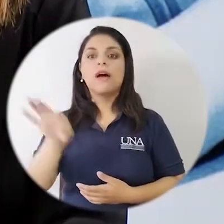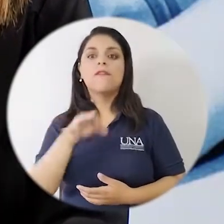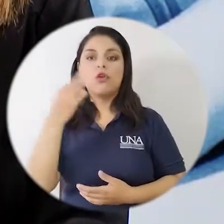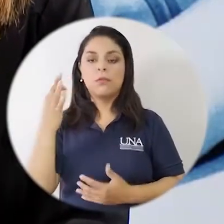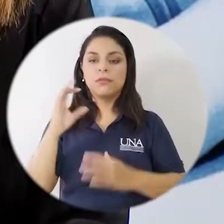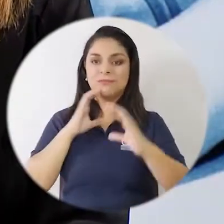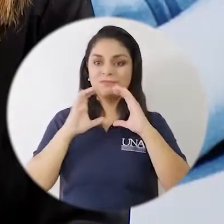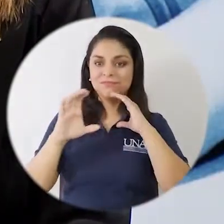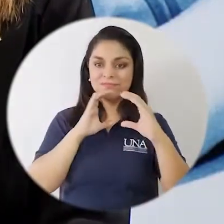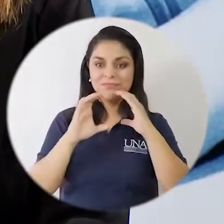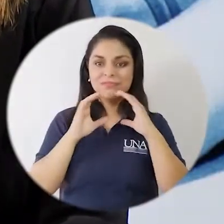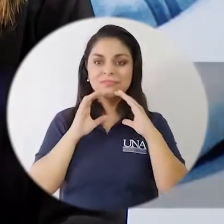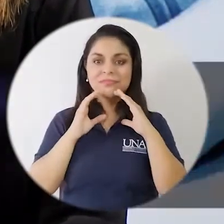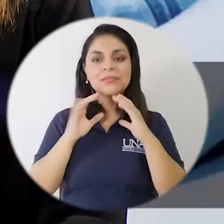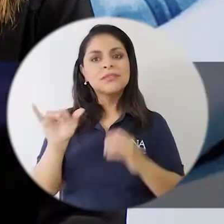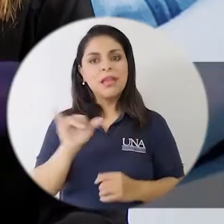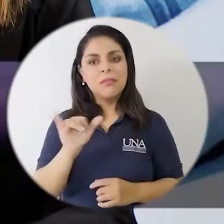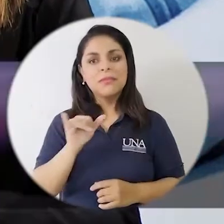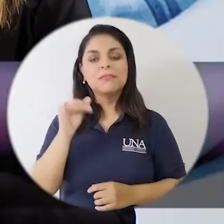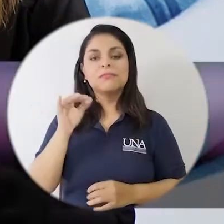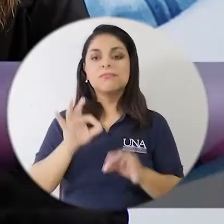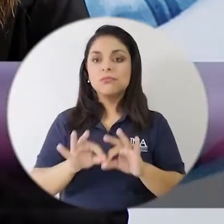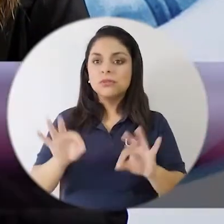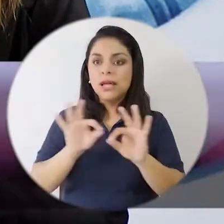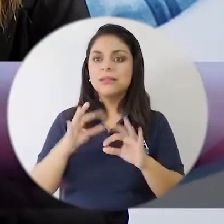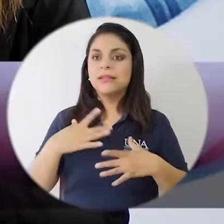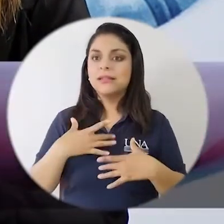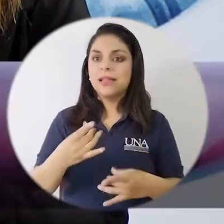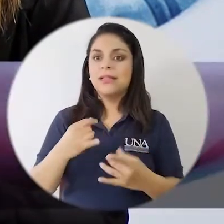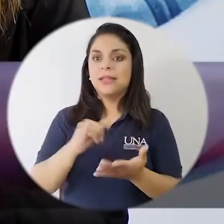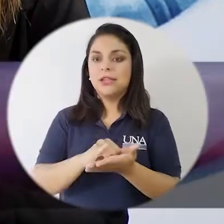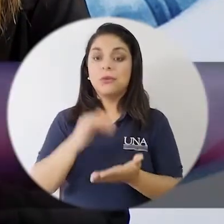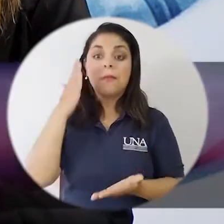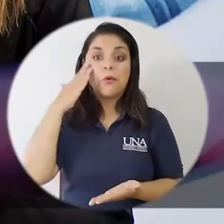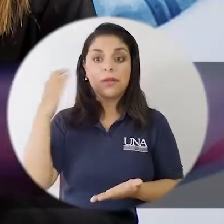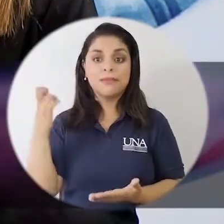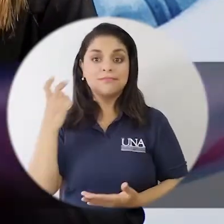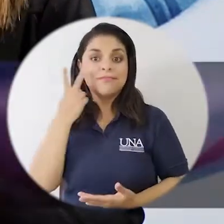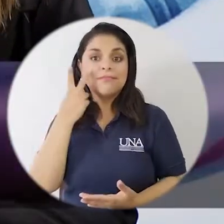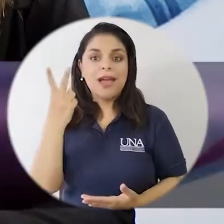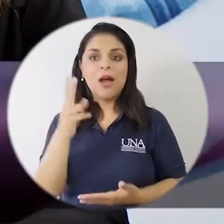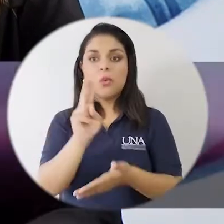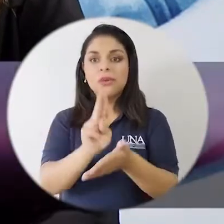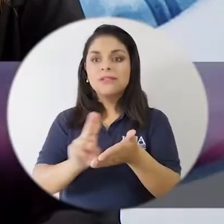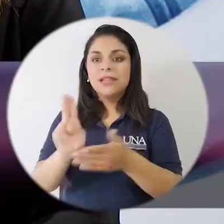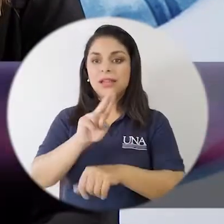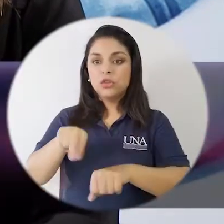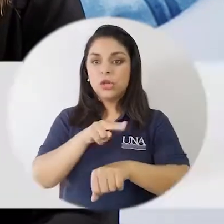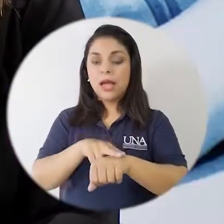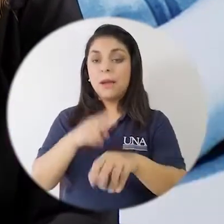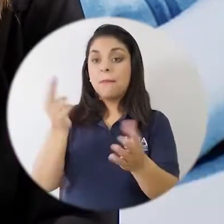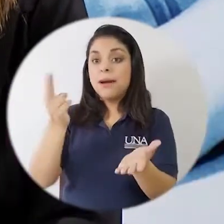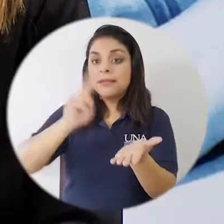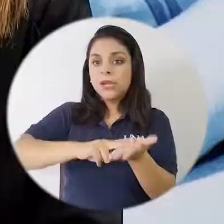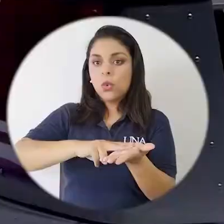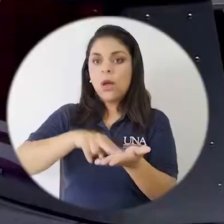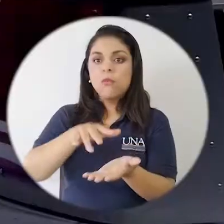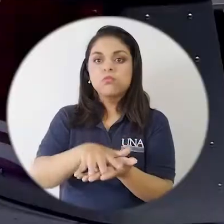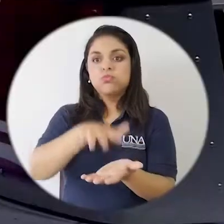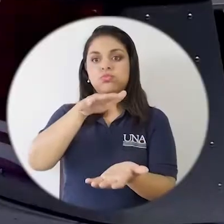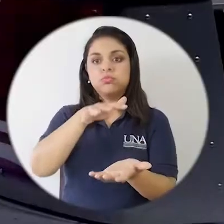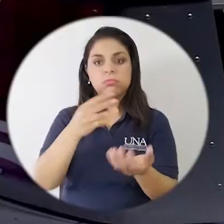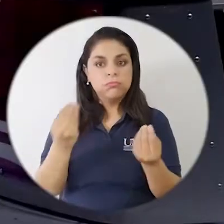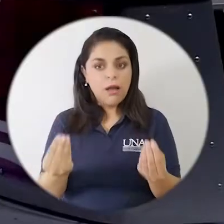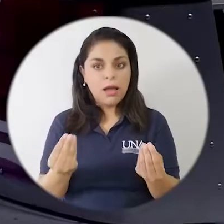comunicación. Eso es algo que también se ha ido, porque también lo interesante es que la matrícula, ahora a nivel de la Universidad Nacional, aumentó. Sí,